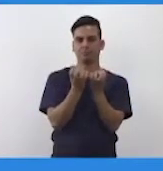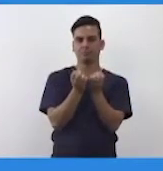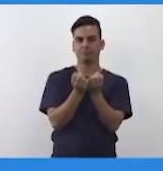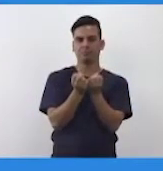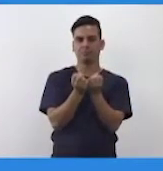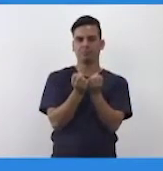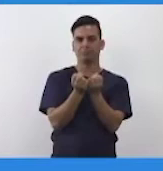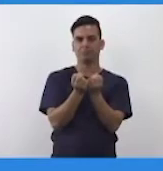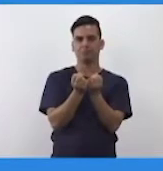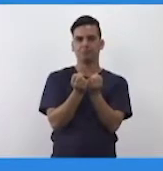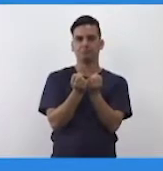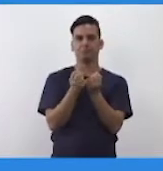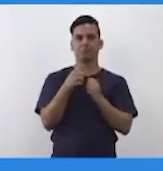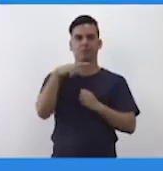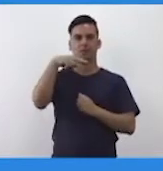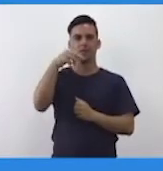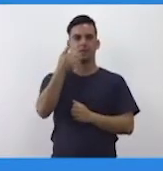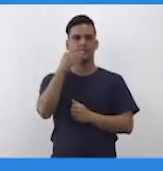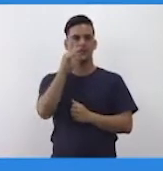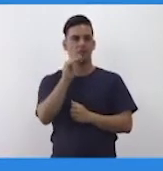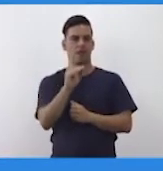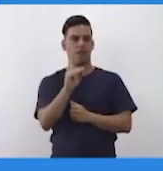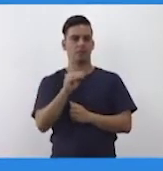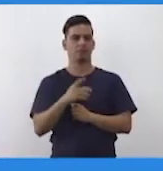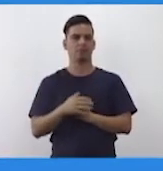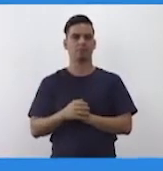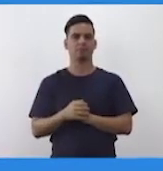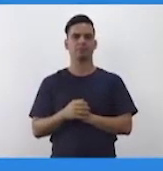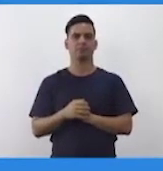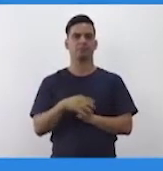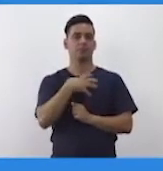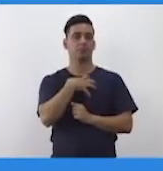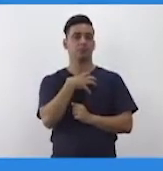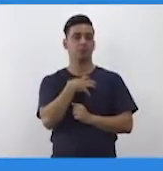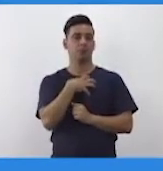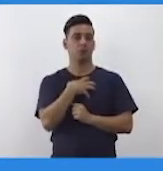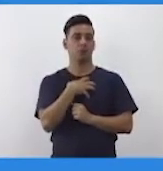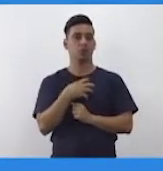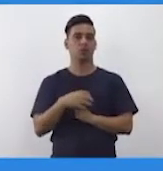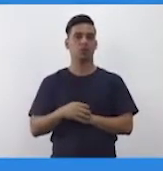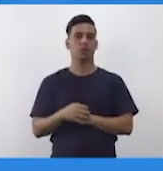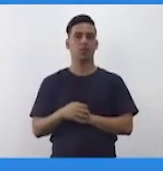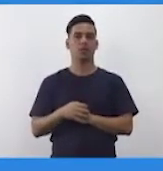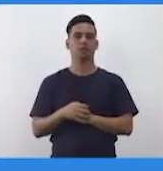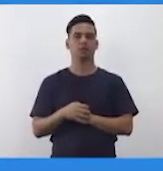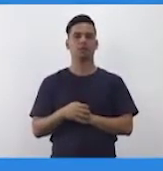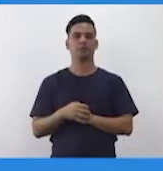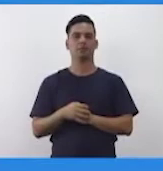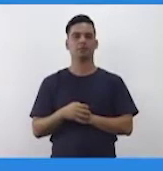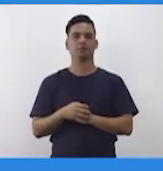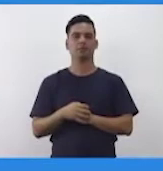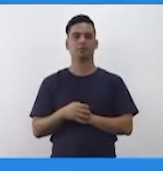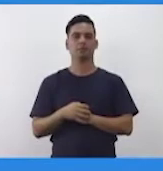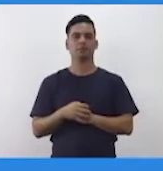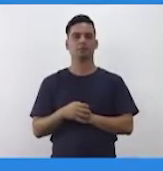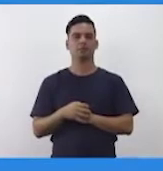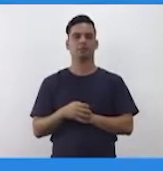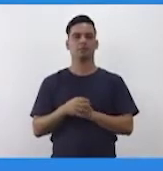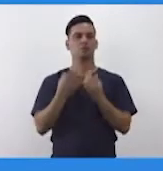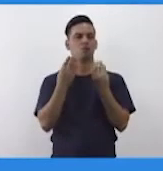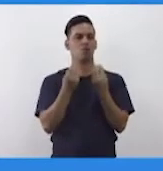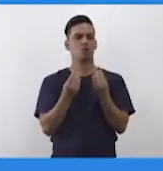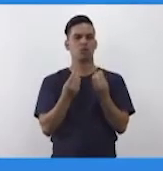NAC reducido y se obtiene gran cantidad de energía